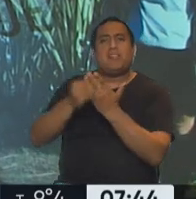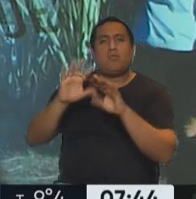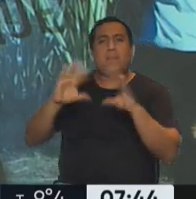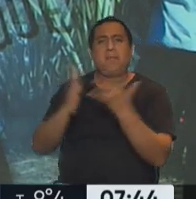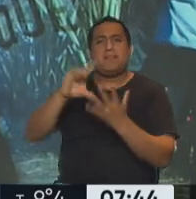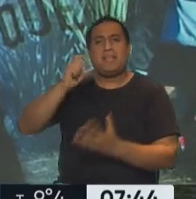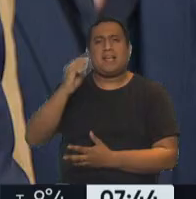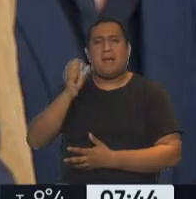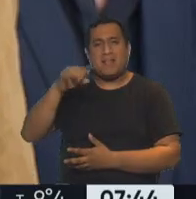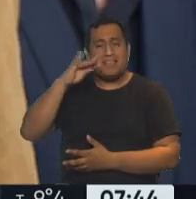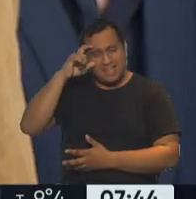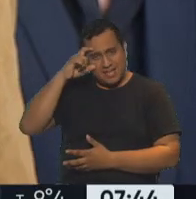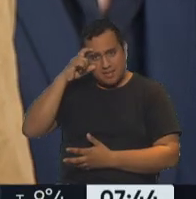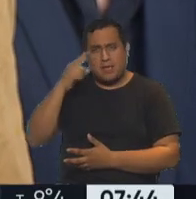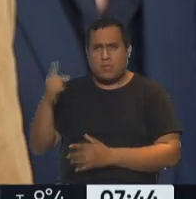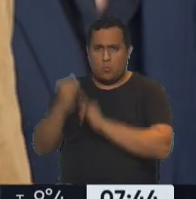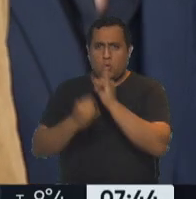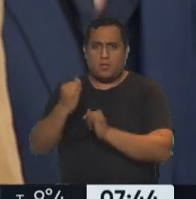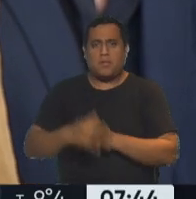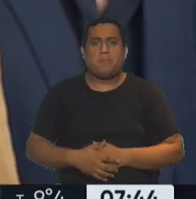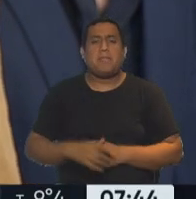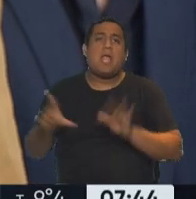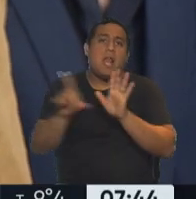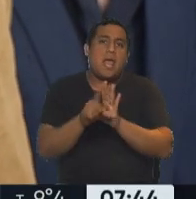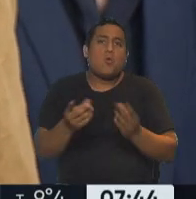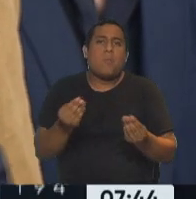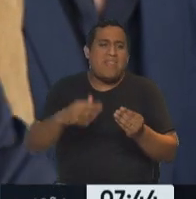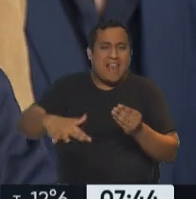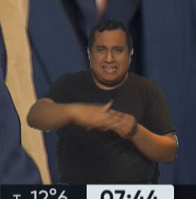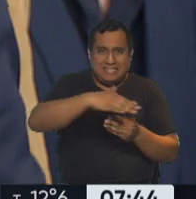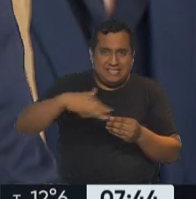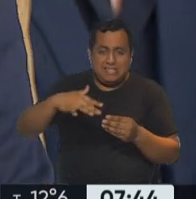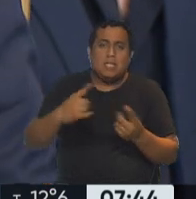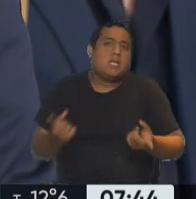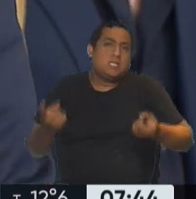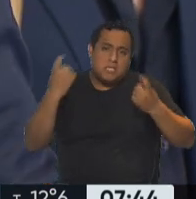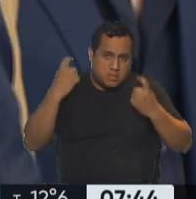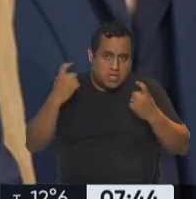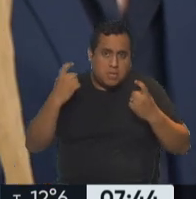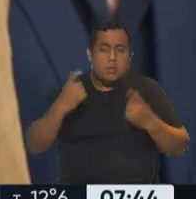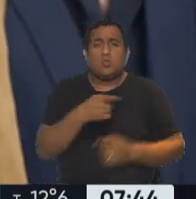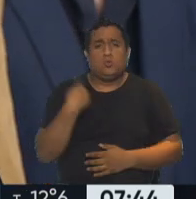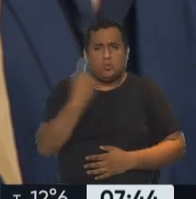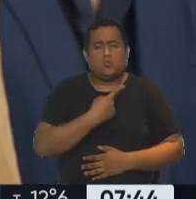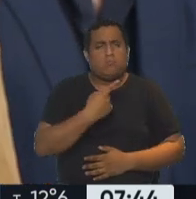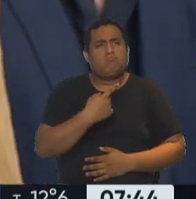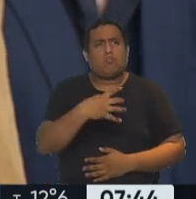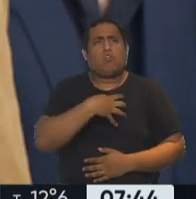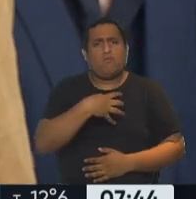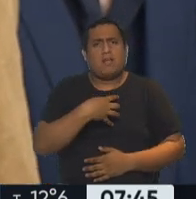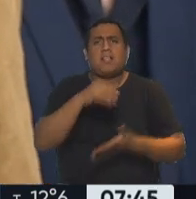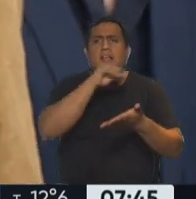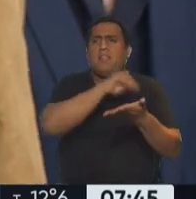que esto decía. La ley de humedales, que es muy necesaria y que, bueno, todos confiamos en que los